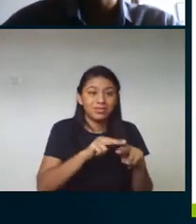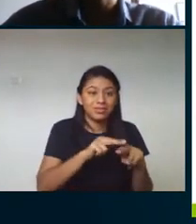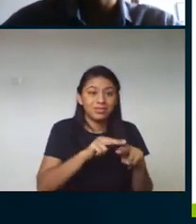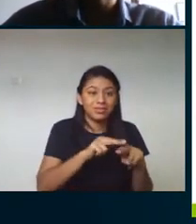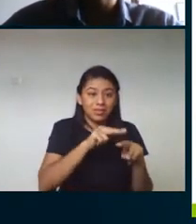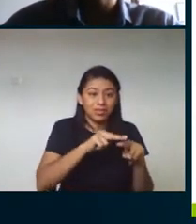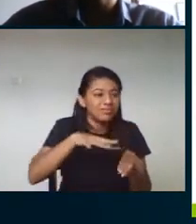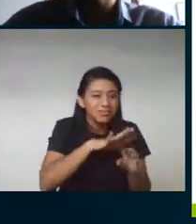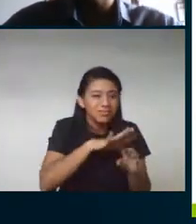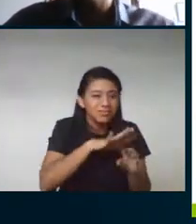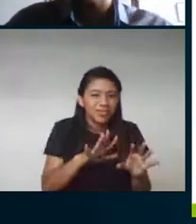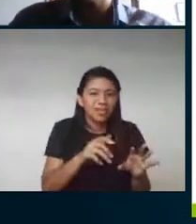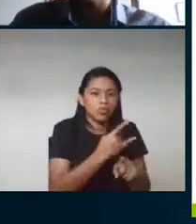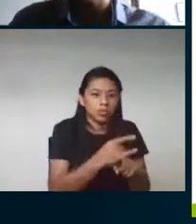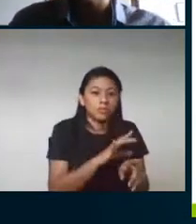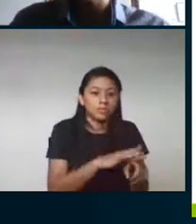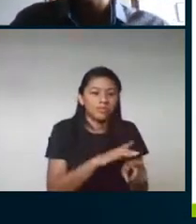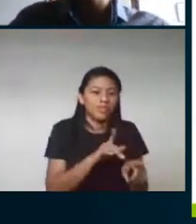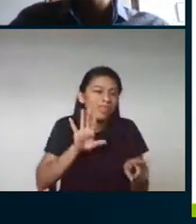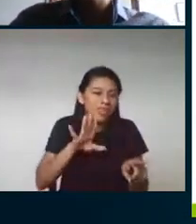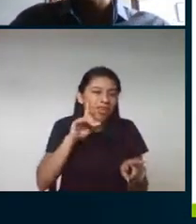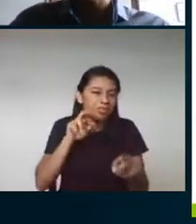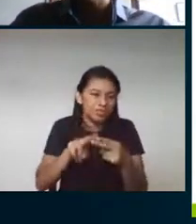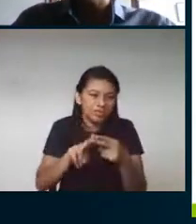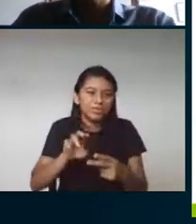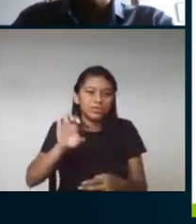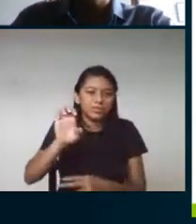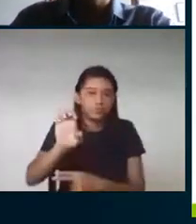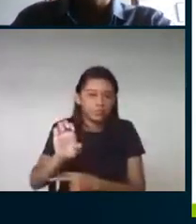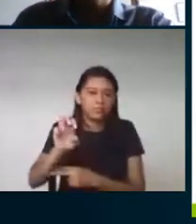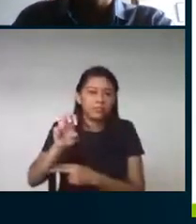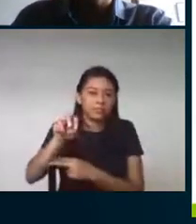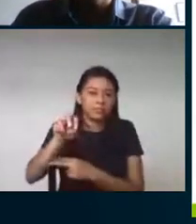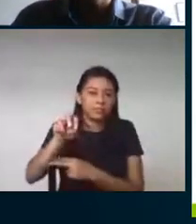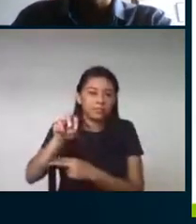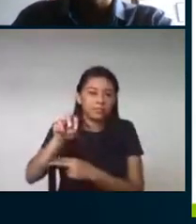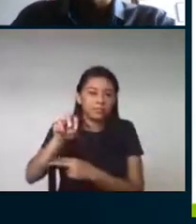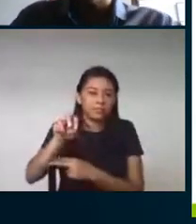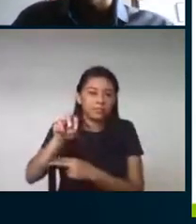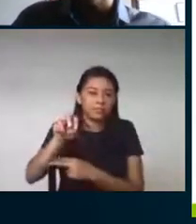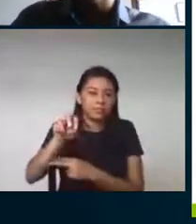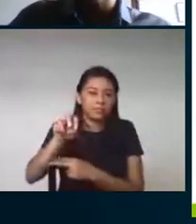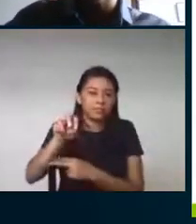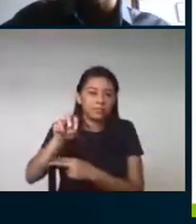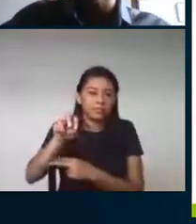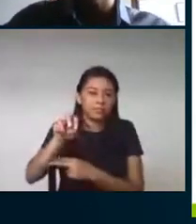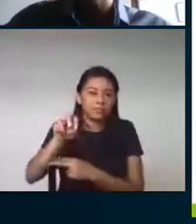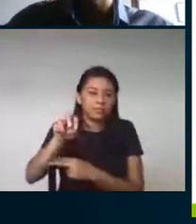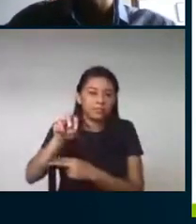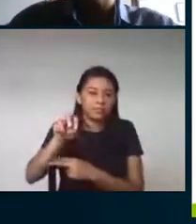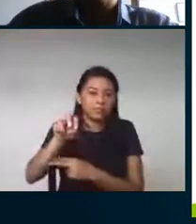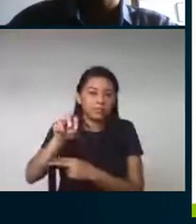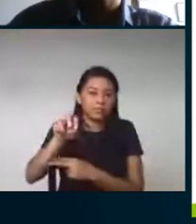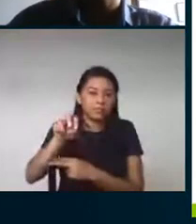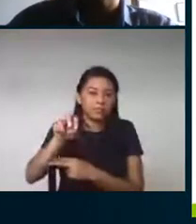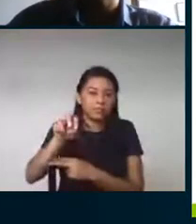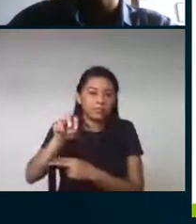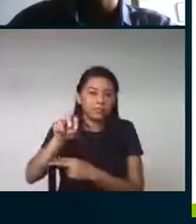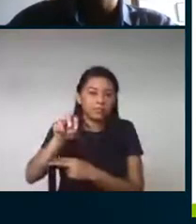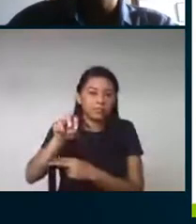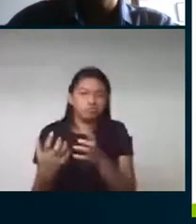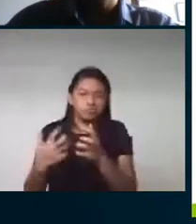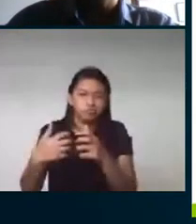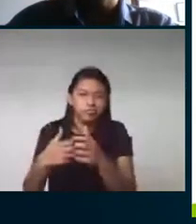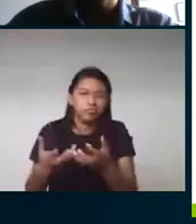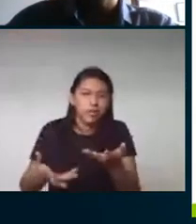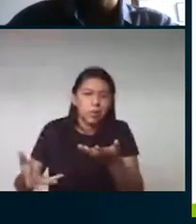EPM, que se encargan es de eso, son empresas públicas que sirven con un fin colectivo, en este caso, gestionar el recurso